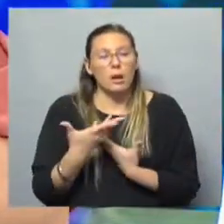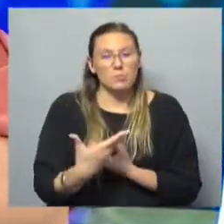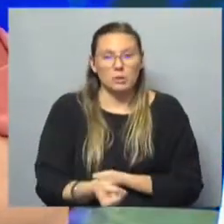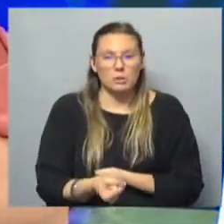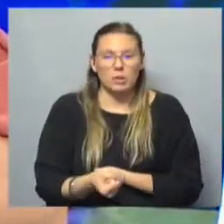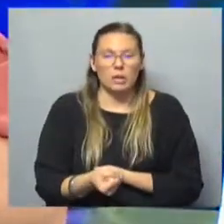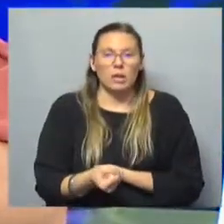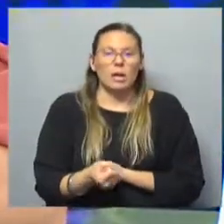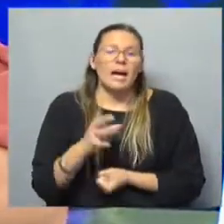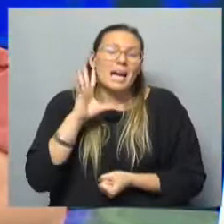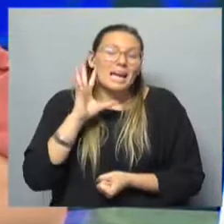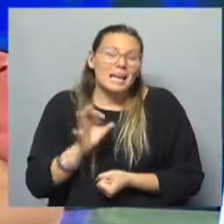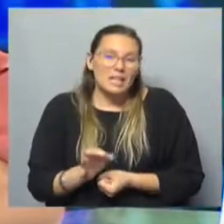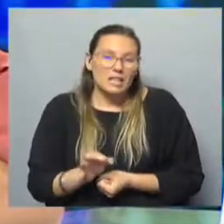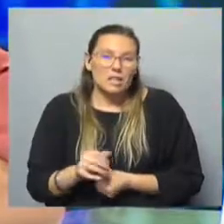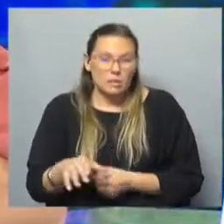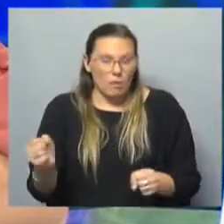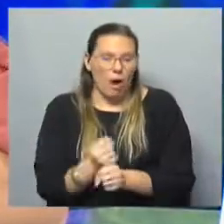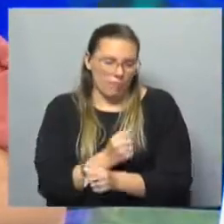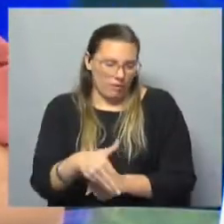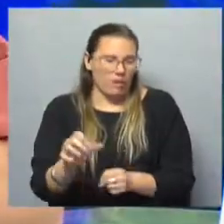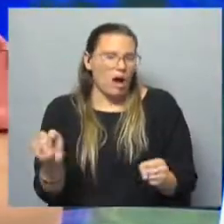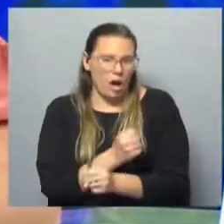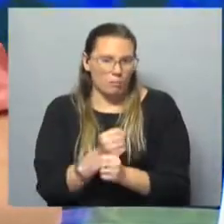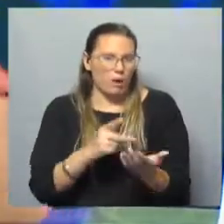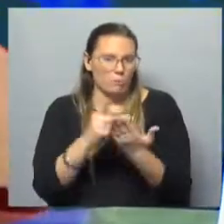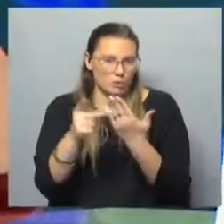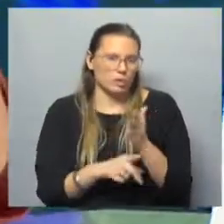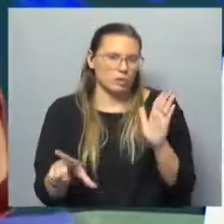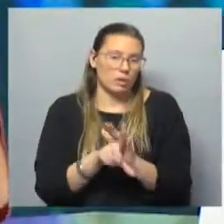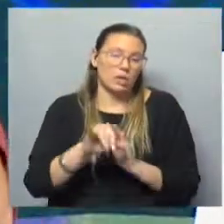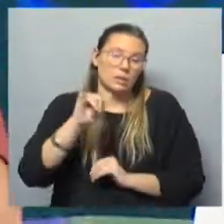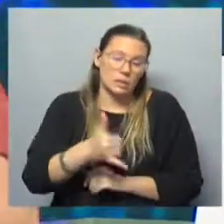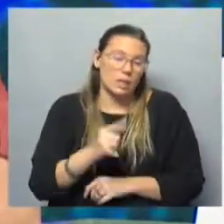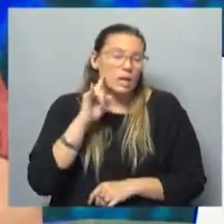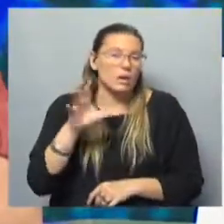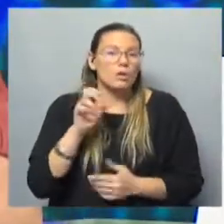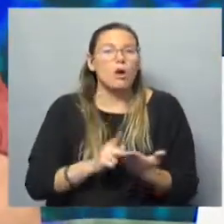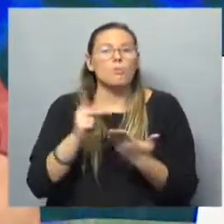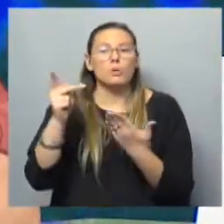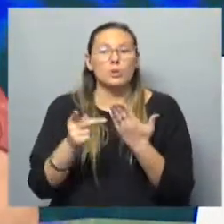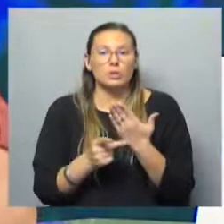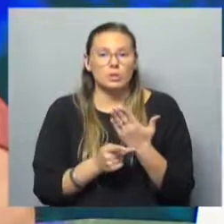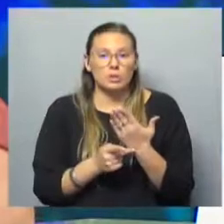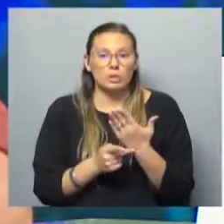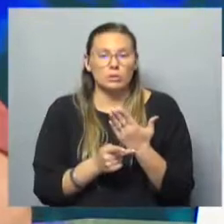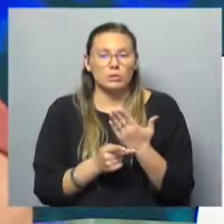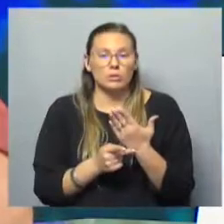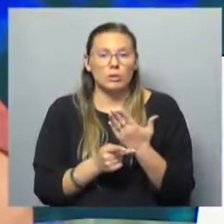que entienden que se va a aprobar este proyecto de ley finalmente. Recordemos que es un proyecto al que se